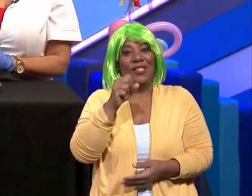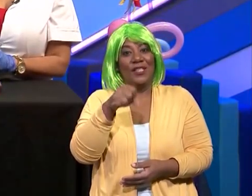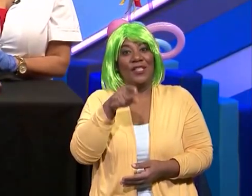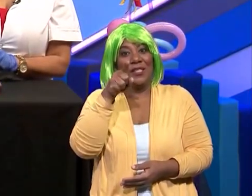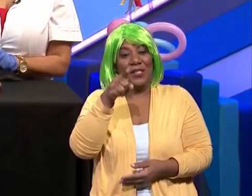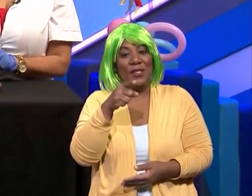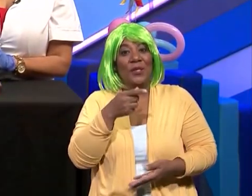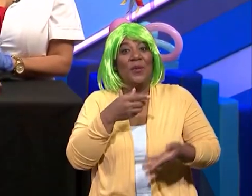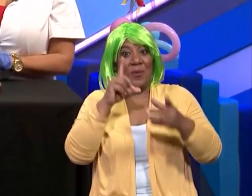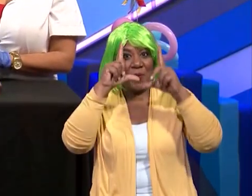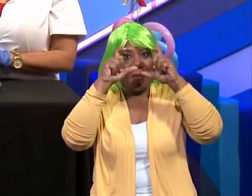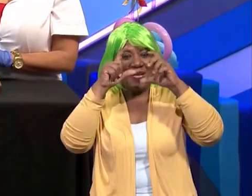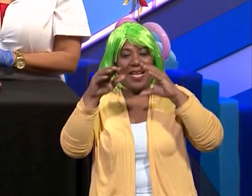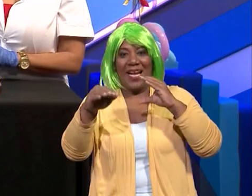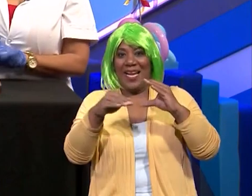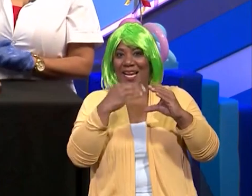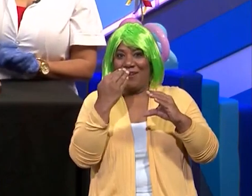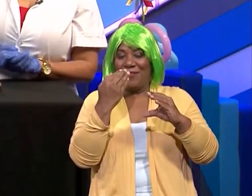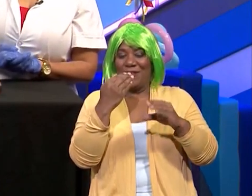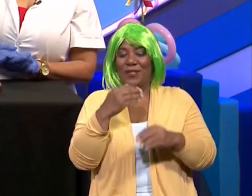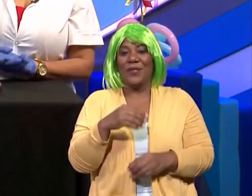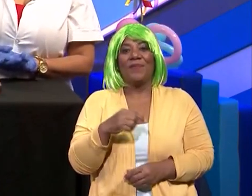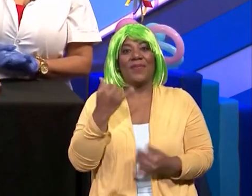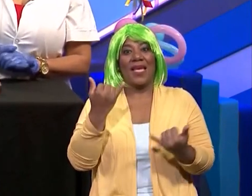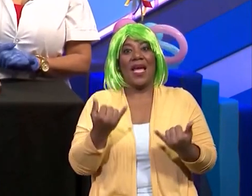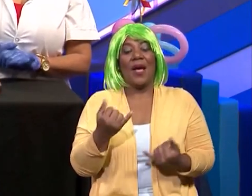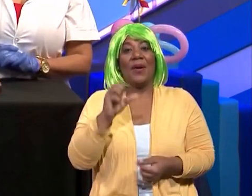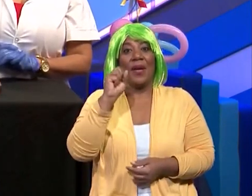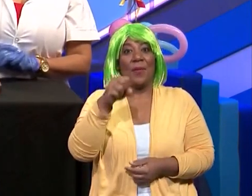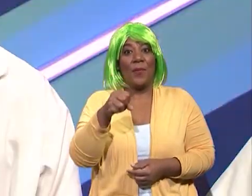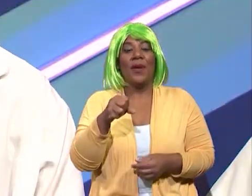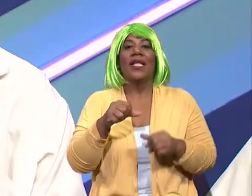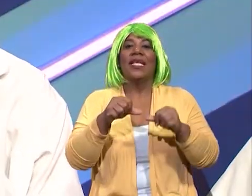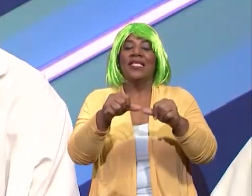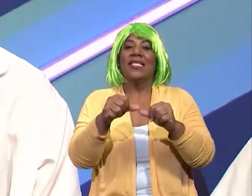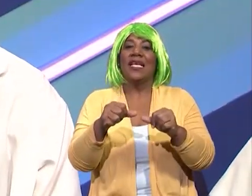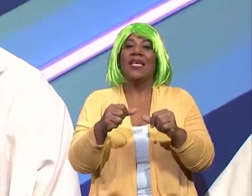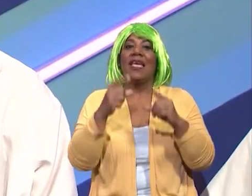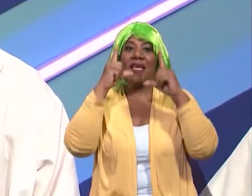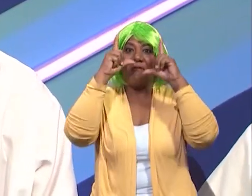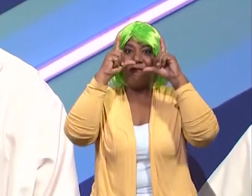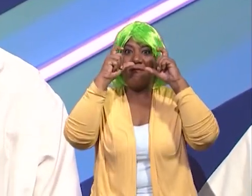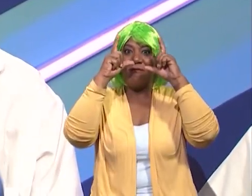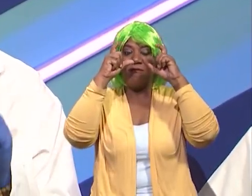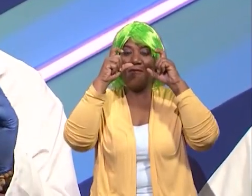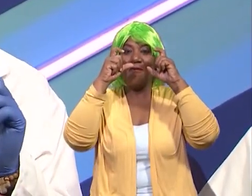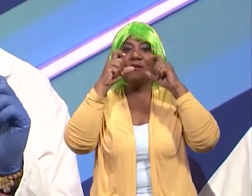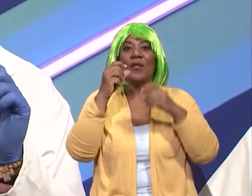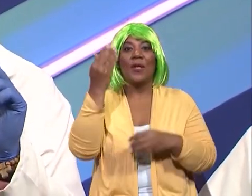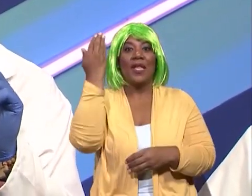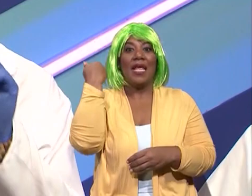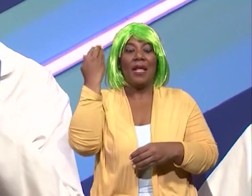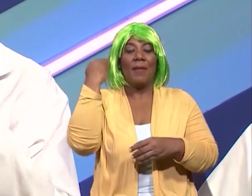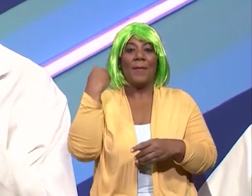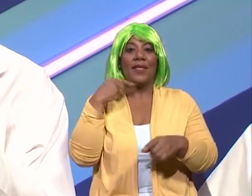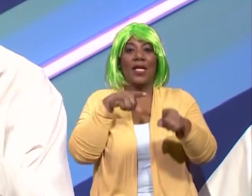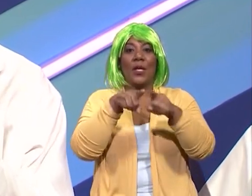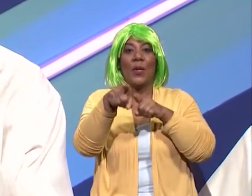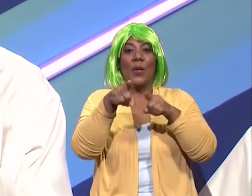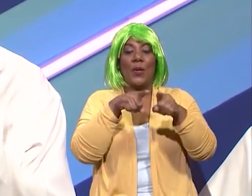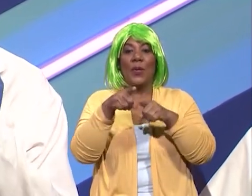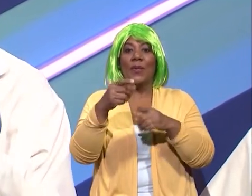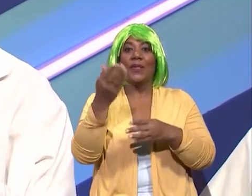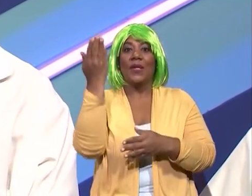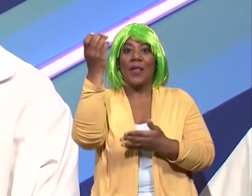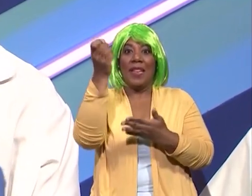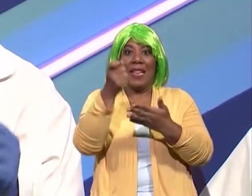sus resultados. Bueno, amigos, entonces vamos a ver algunas fotos del concurso de los recursos